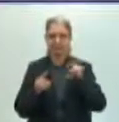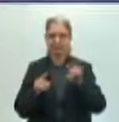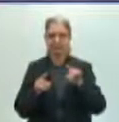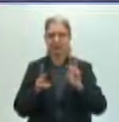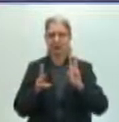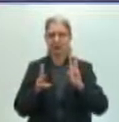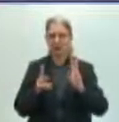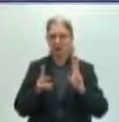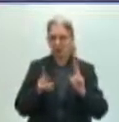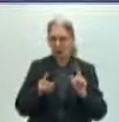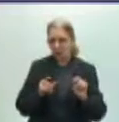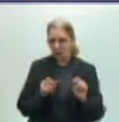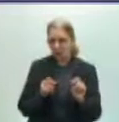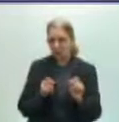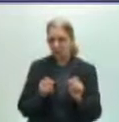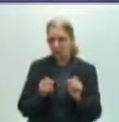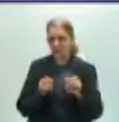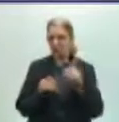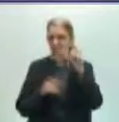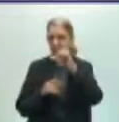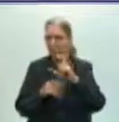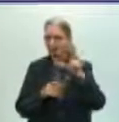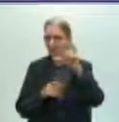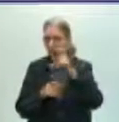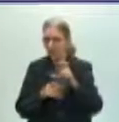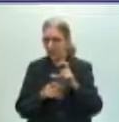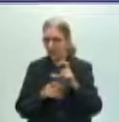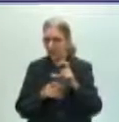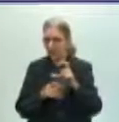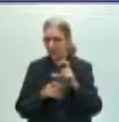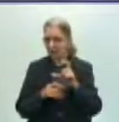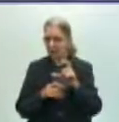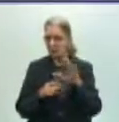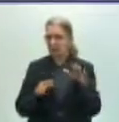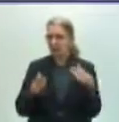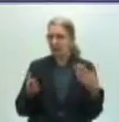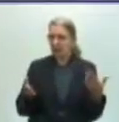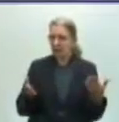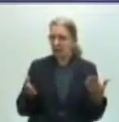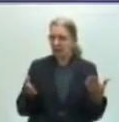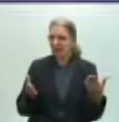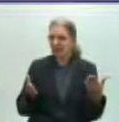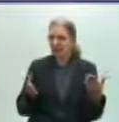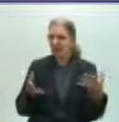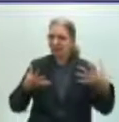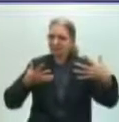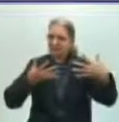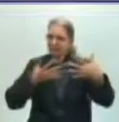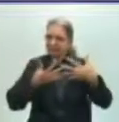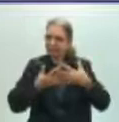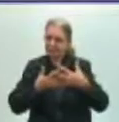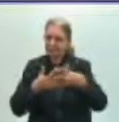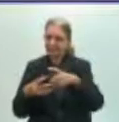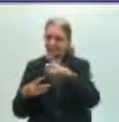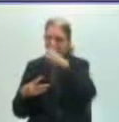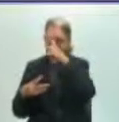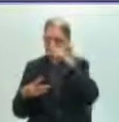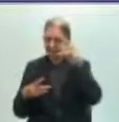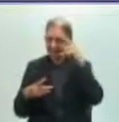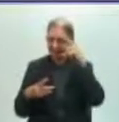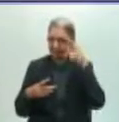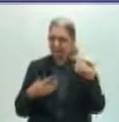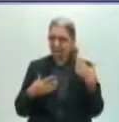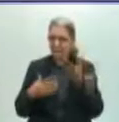el equipo de Camagüey para entonces relacionarlo con los jonrones que batió el equipo de Santi